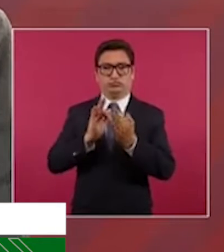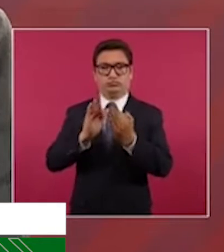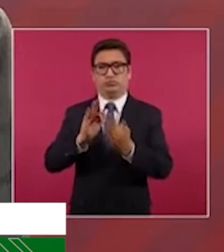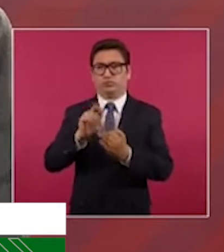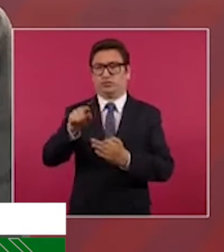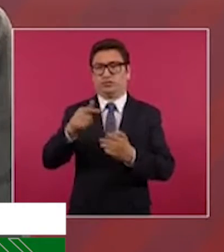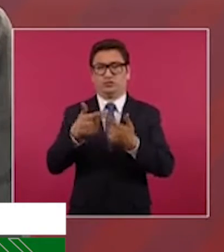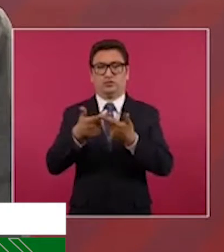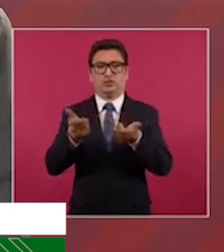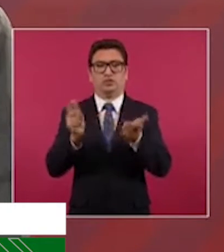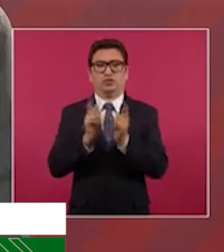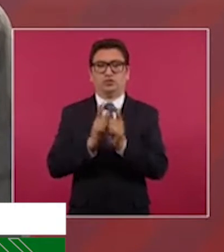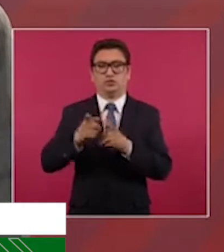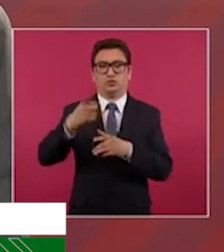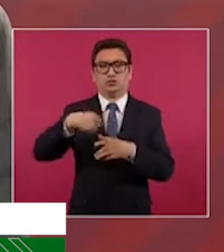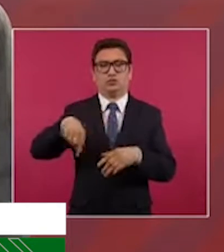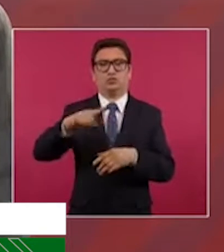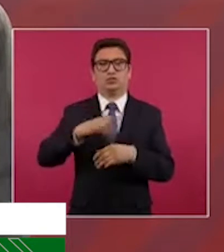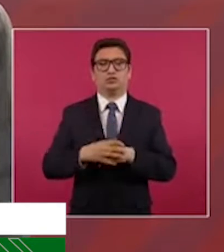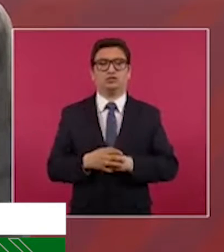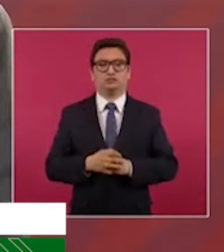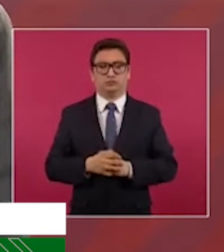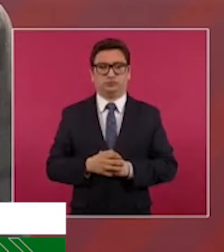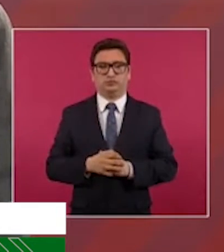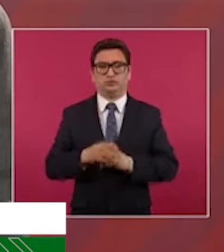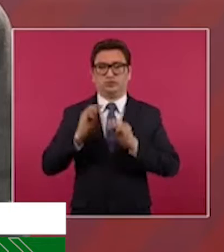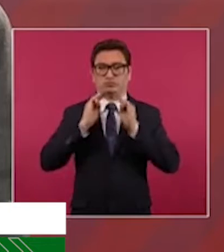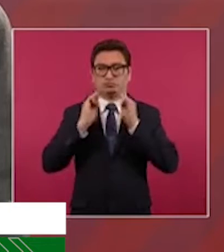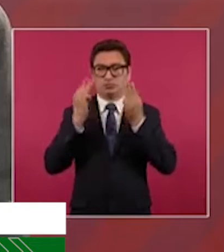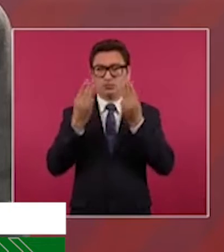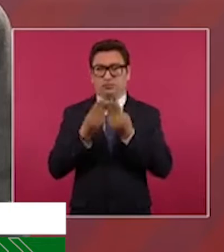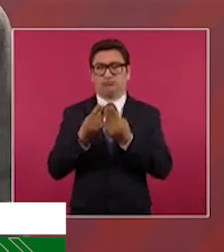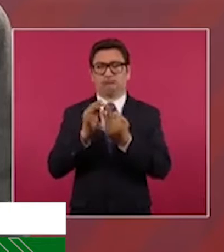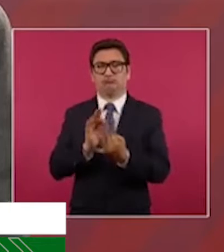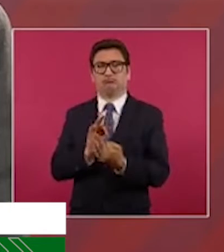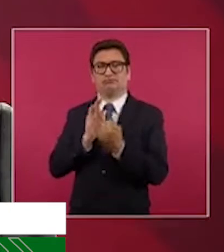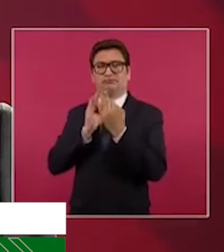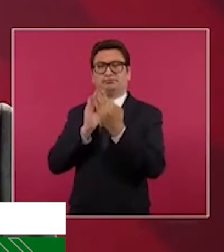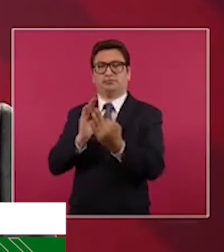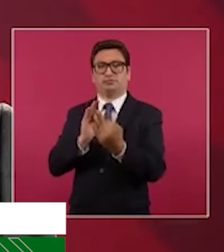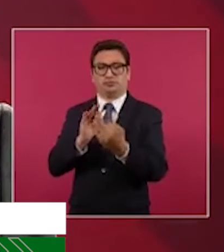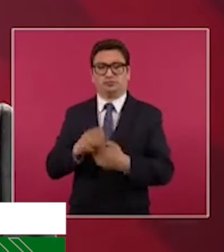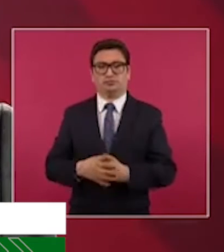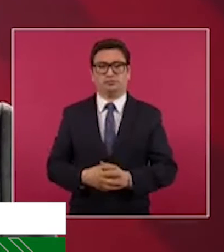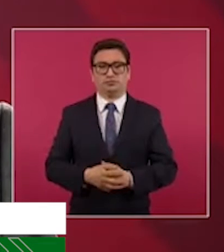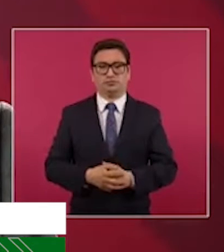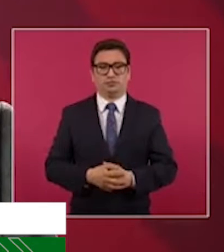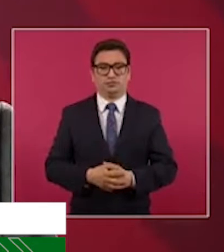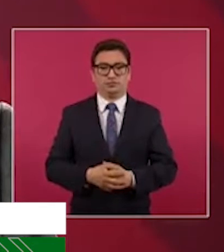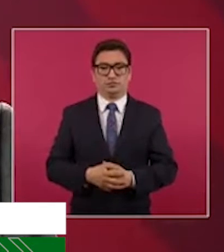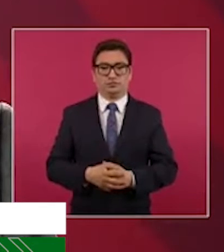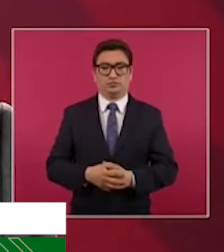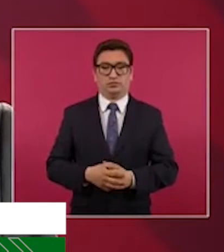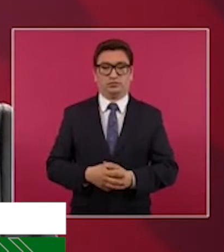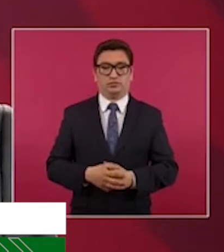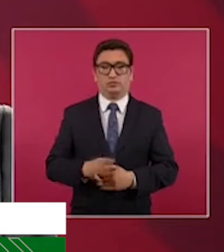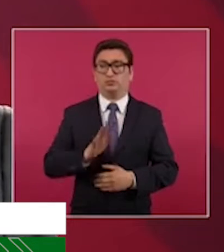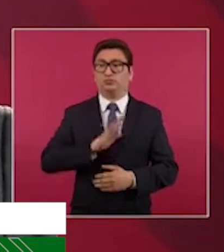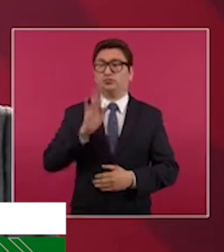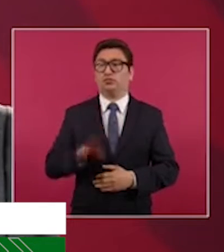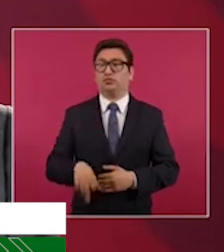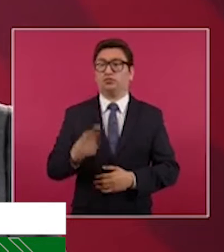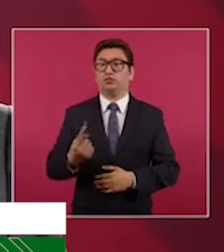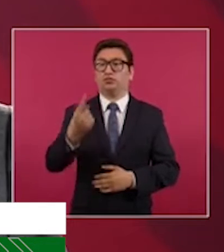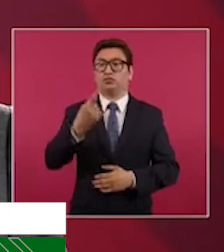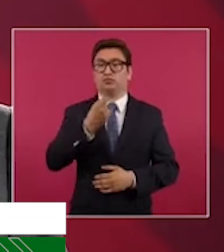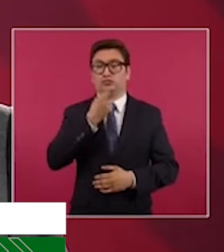El secretario de la Defensa Nacional, Luis Crescencio Sandoval, ordenó una investigación por la muerte de una niña durante un enfrentamiento del